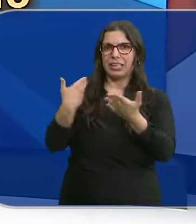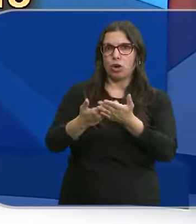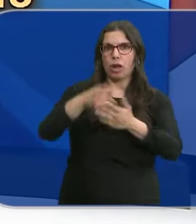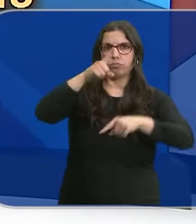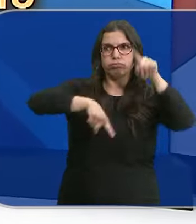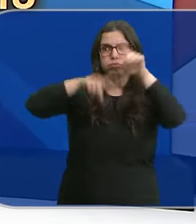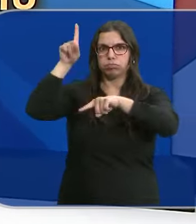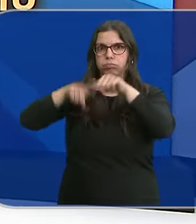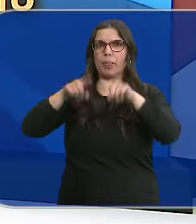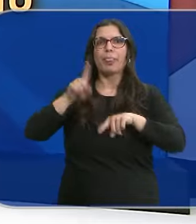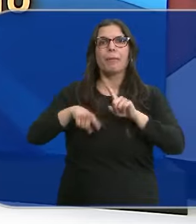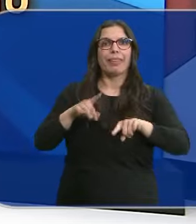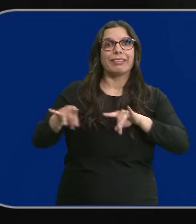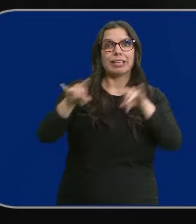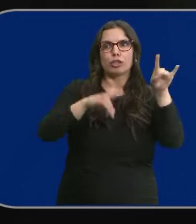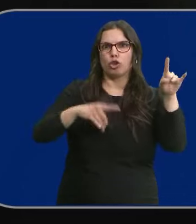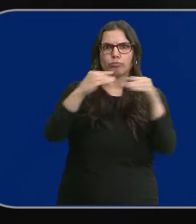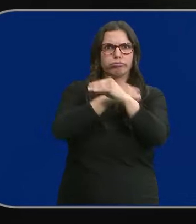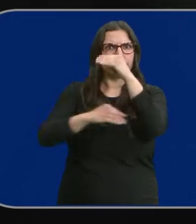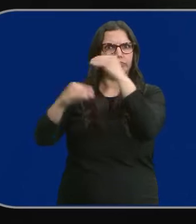diferente según territorios.